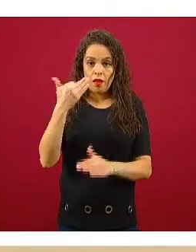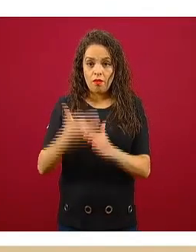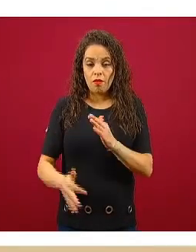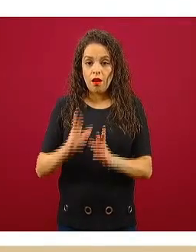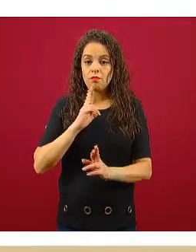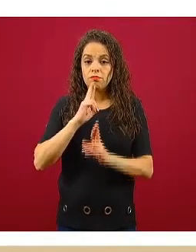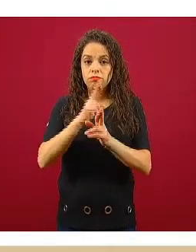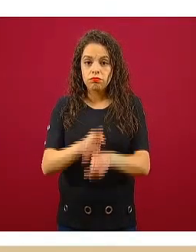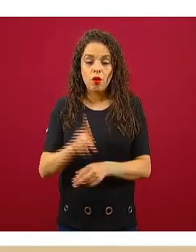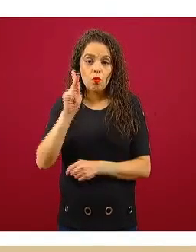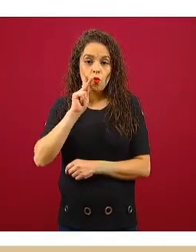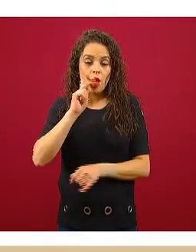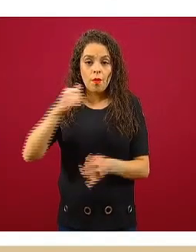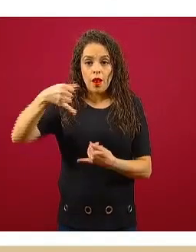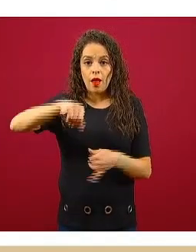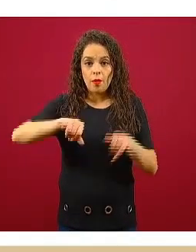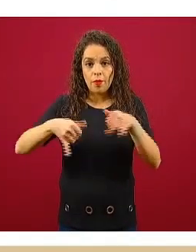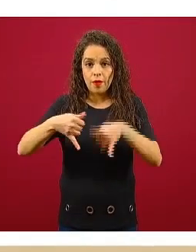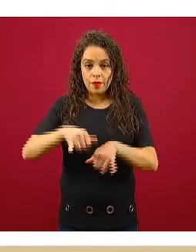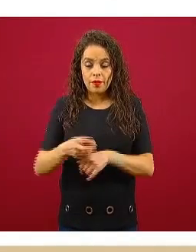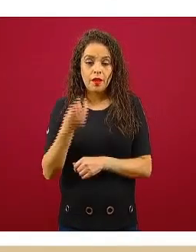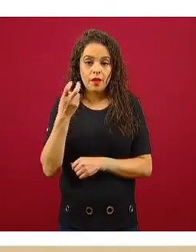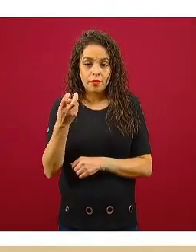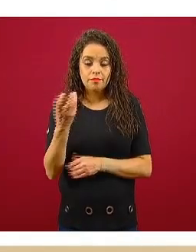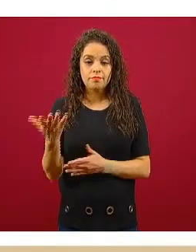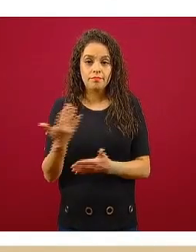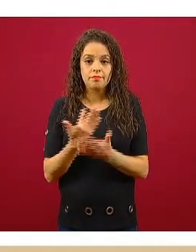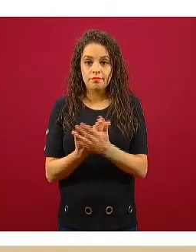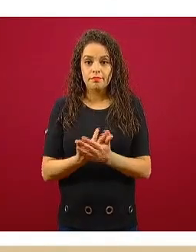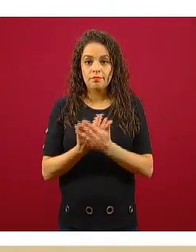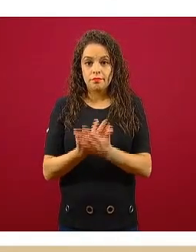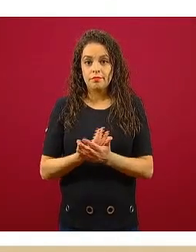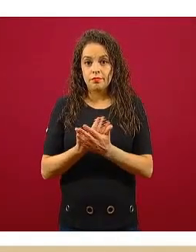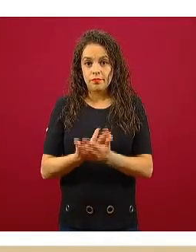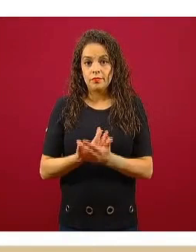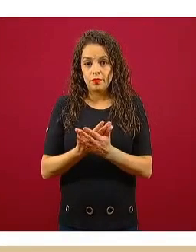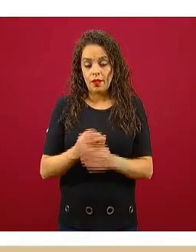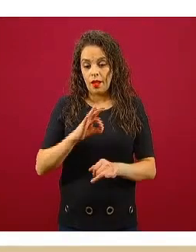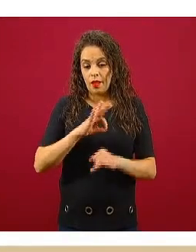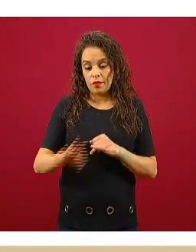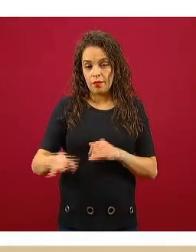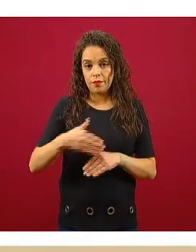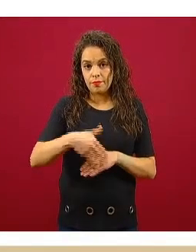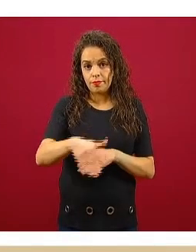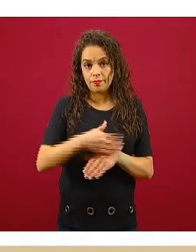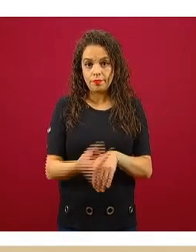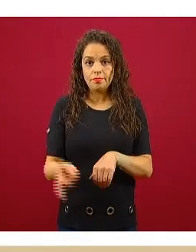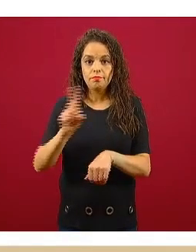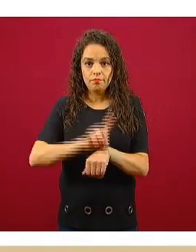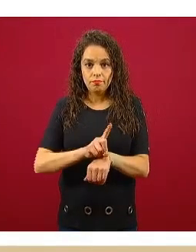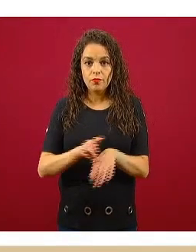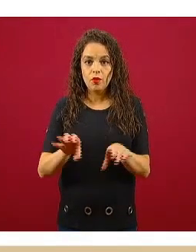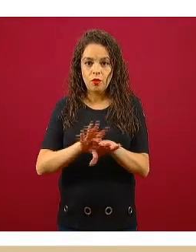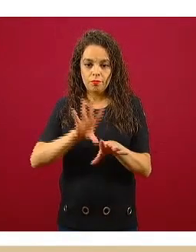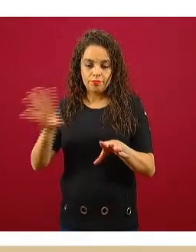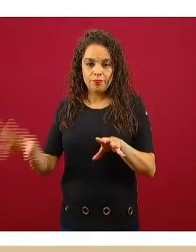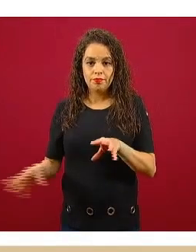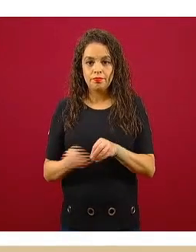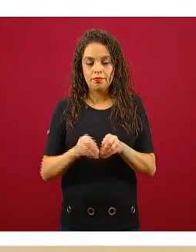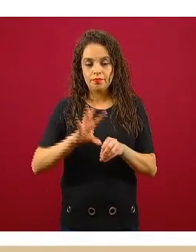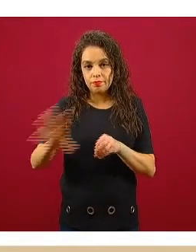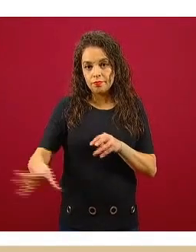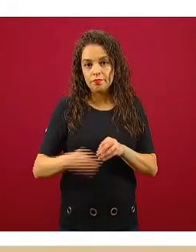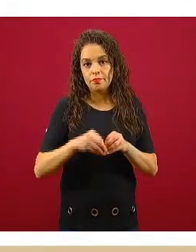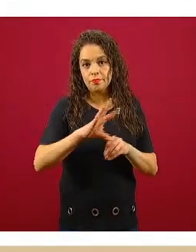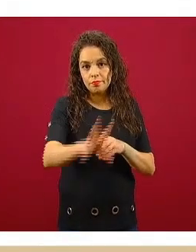de su prueba de laboratorio están prácticamente en los últimos días, en función de cómo se van acumulando en la